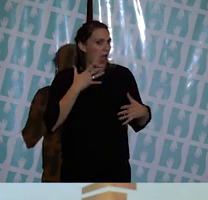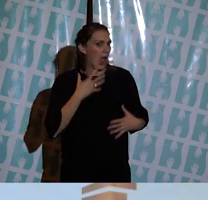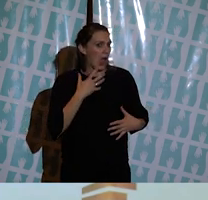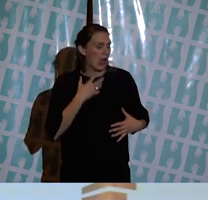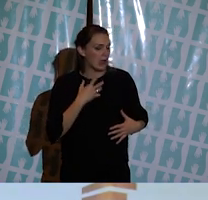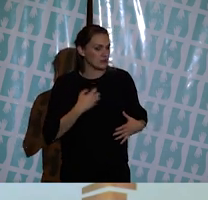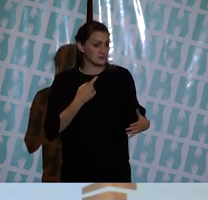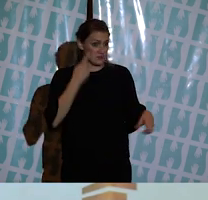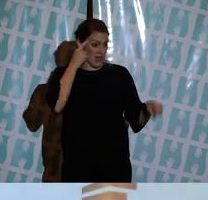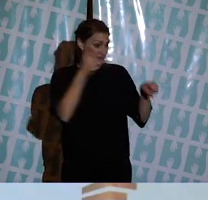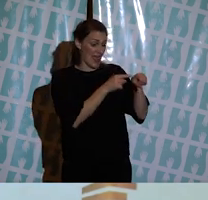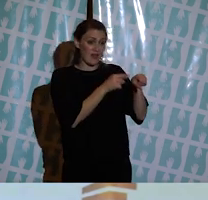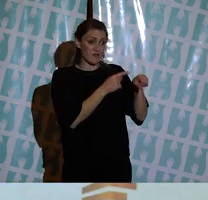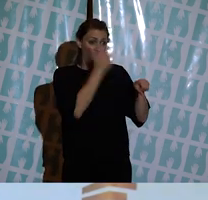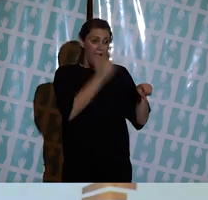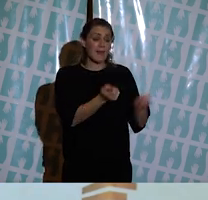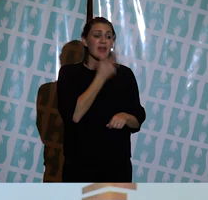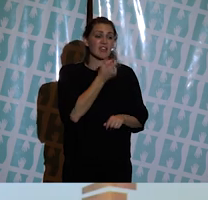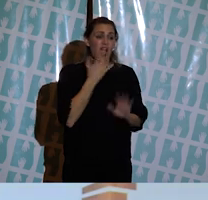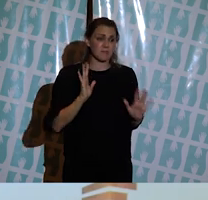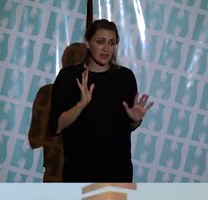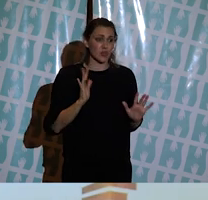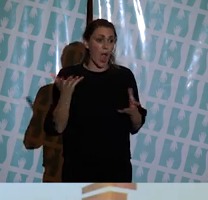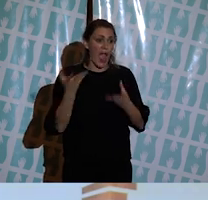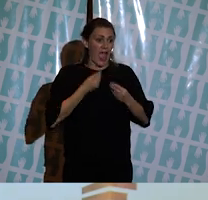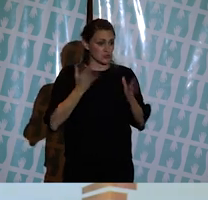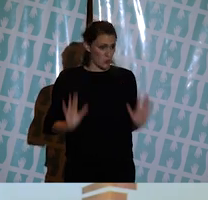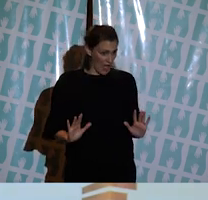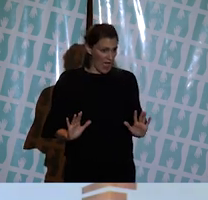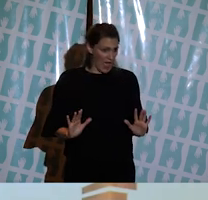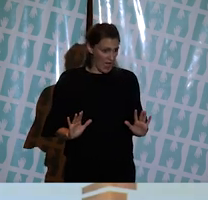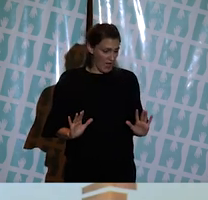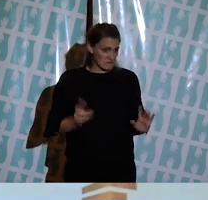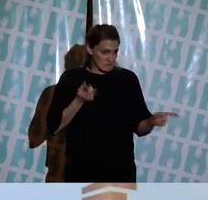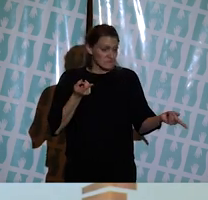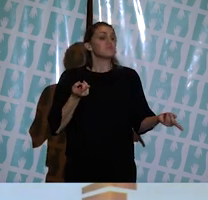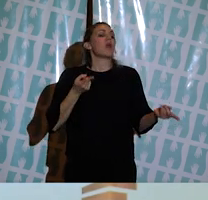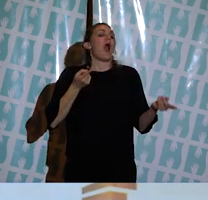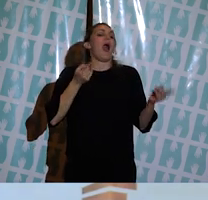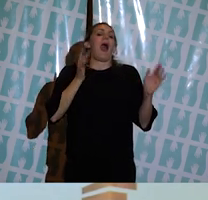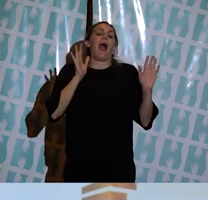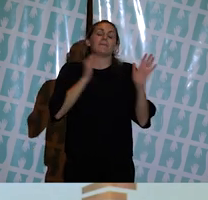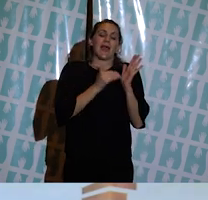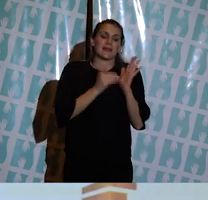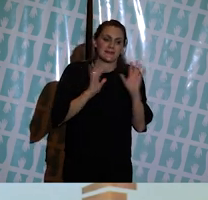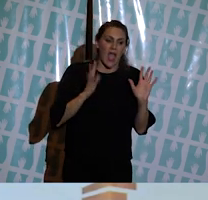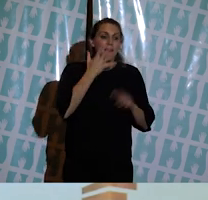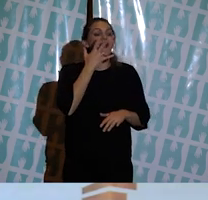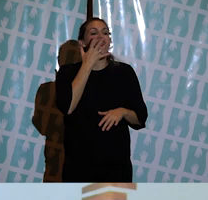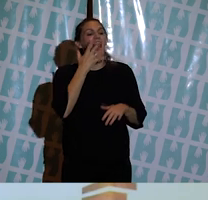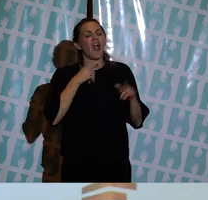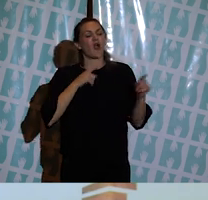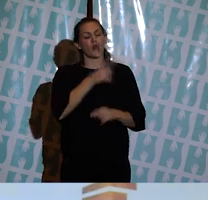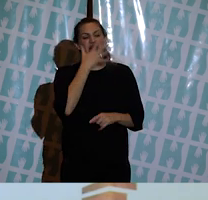que hay medicamentos que han demostrado ser eficaces. Ojo, una cosa son los medicamentos antidepresivos que